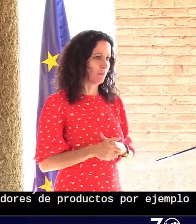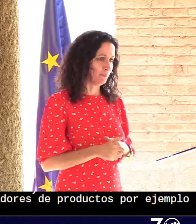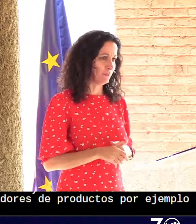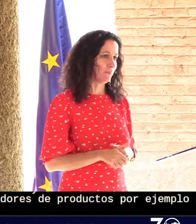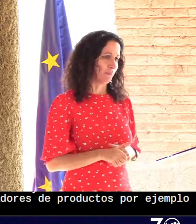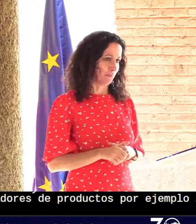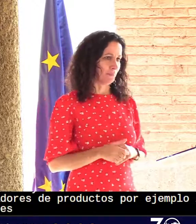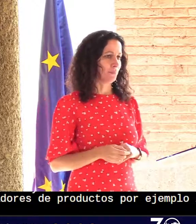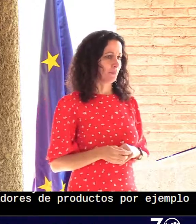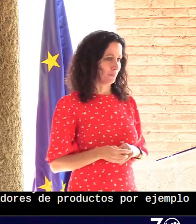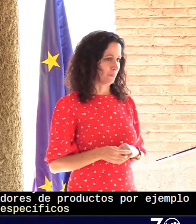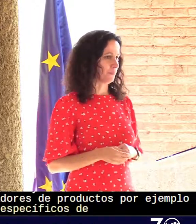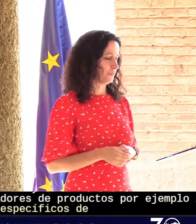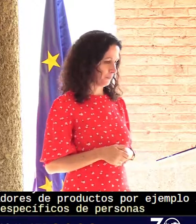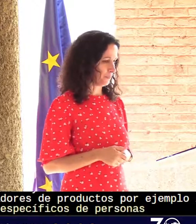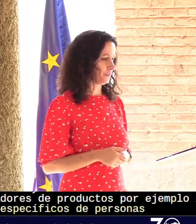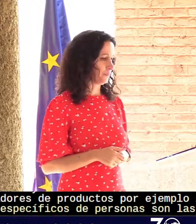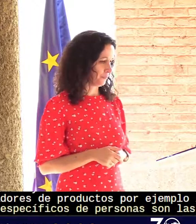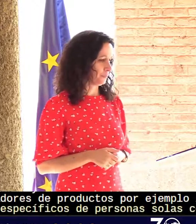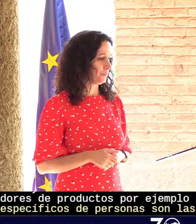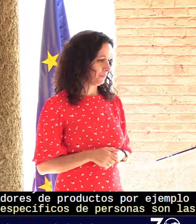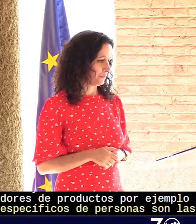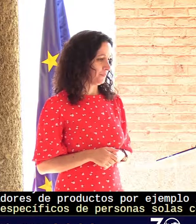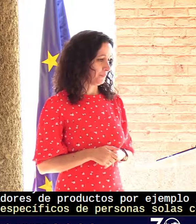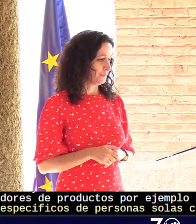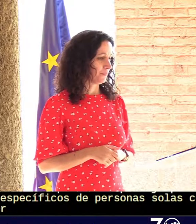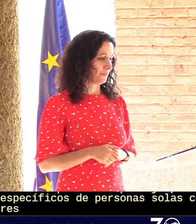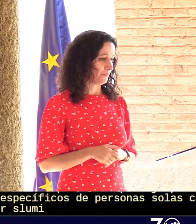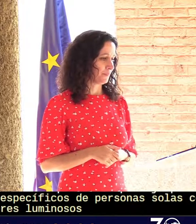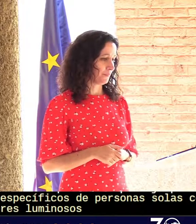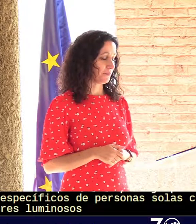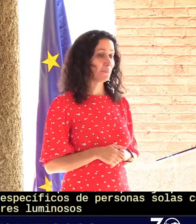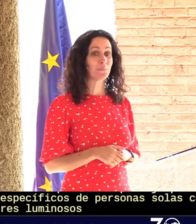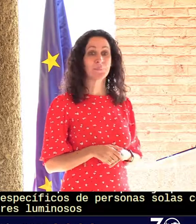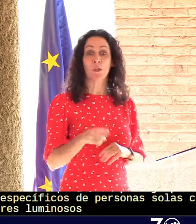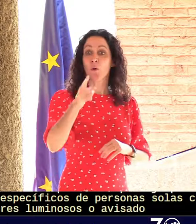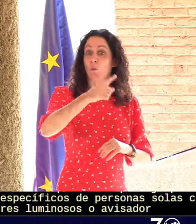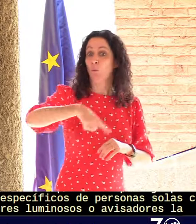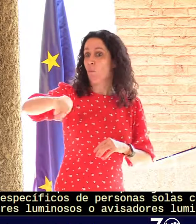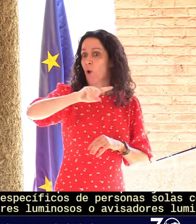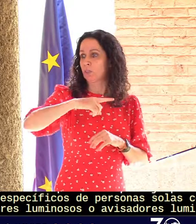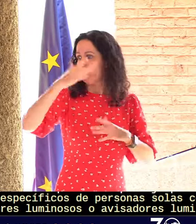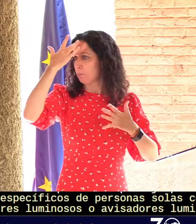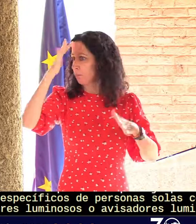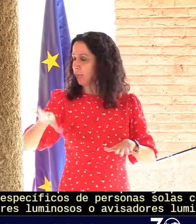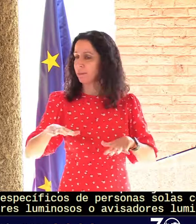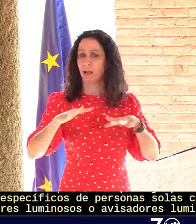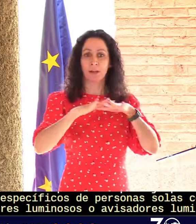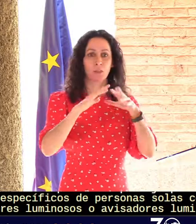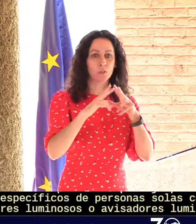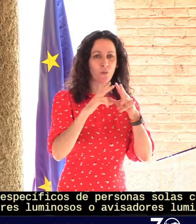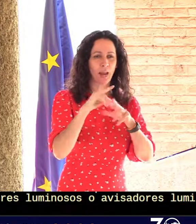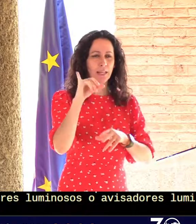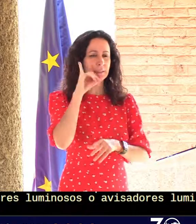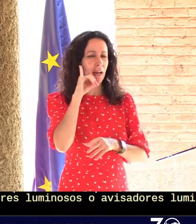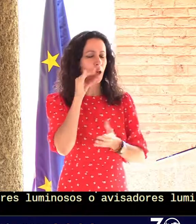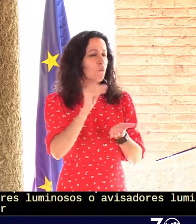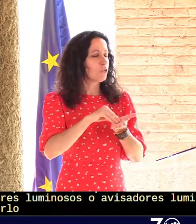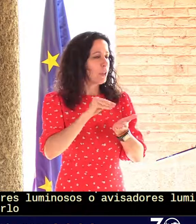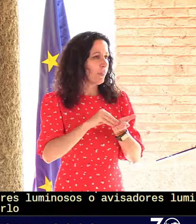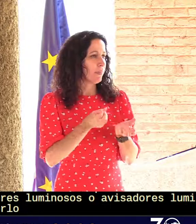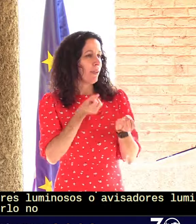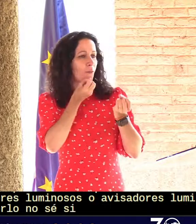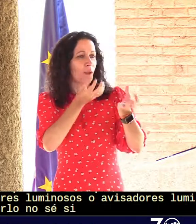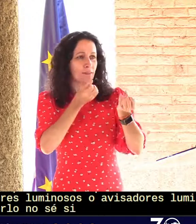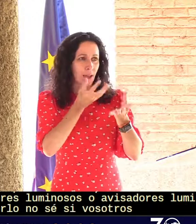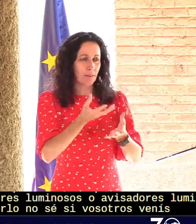productos específicos de personas sordas como pueden ser despertadores luminosos o avisadores luminosos que también hay que que conocerlo no